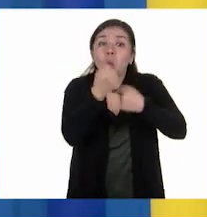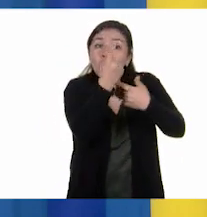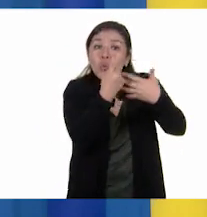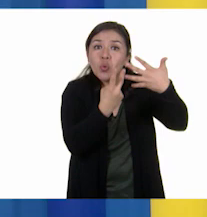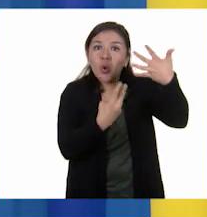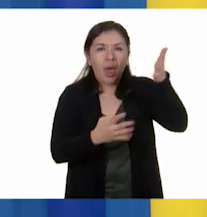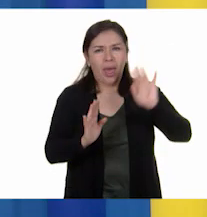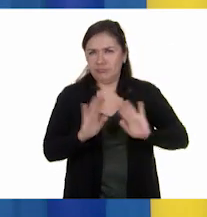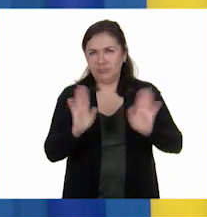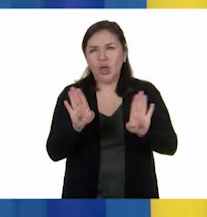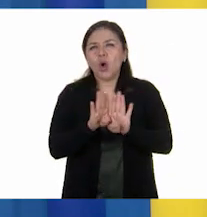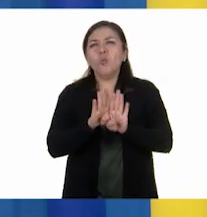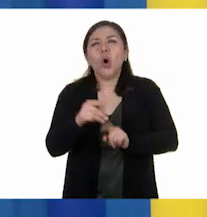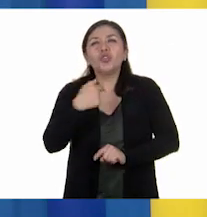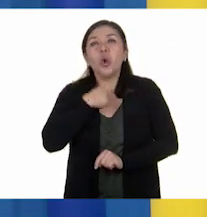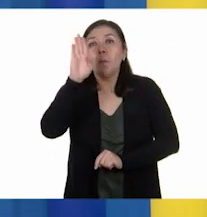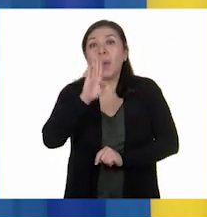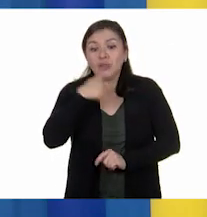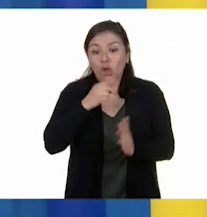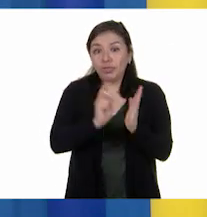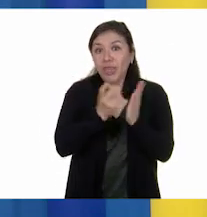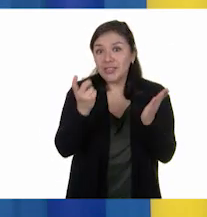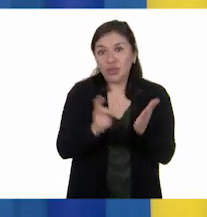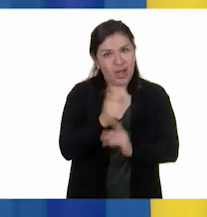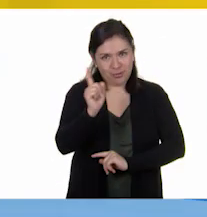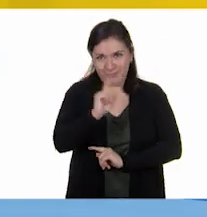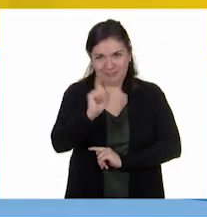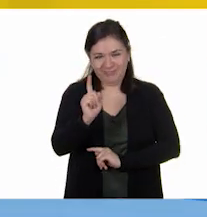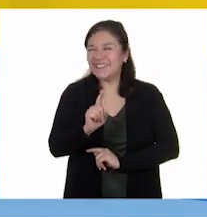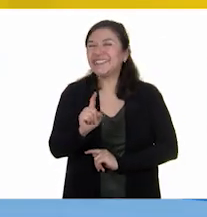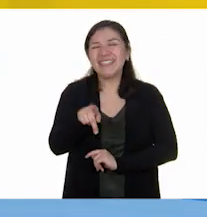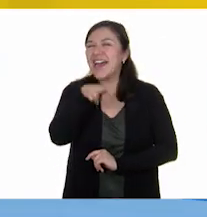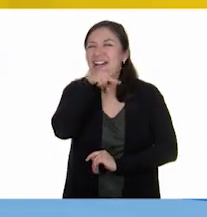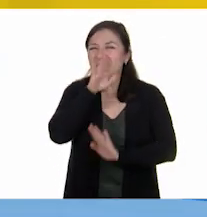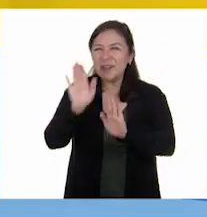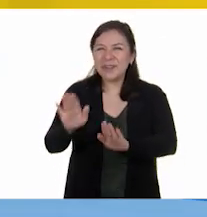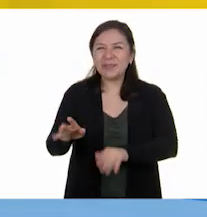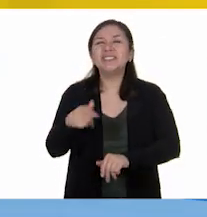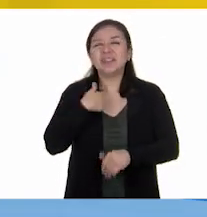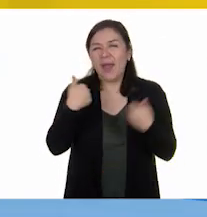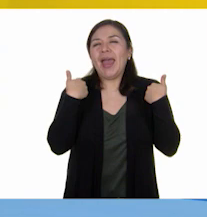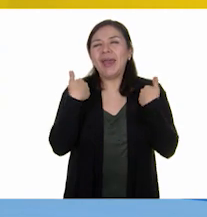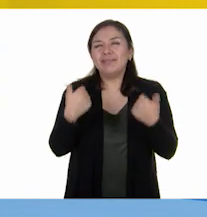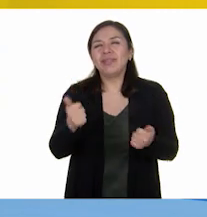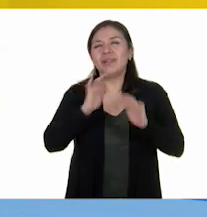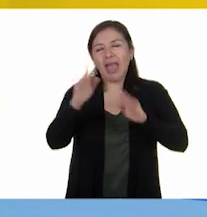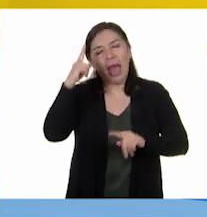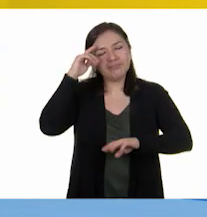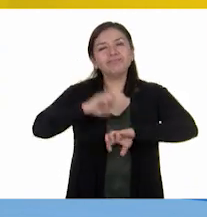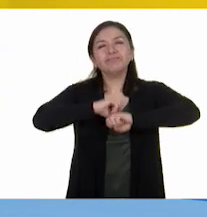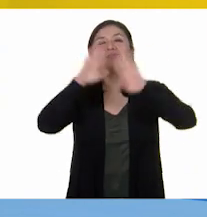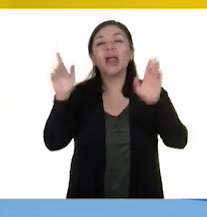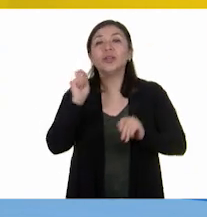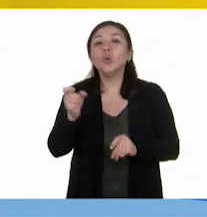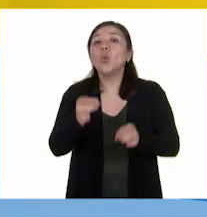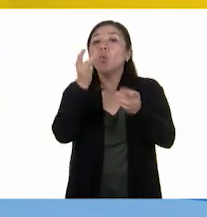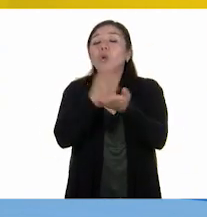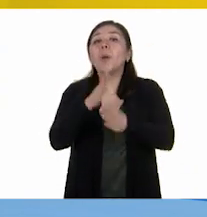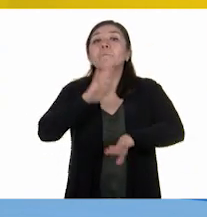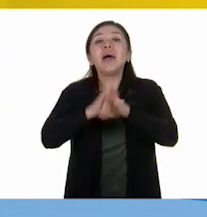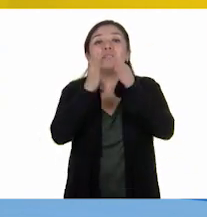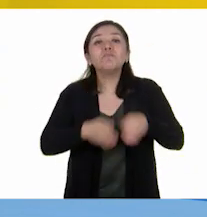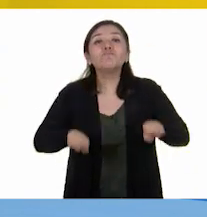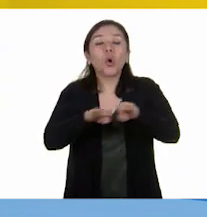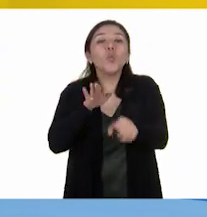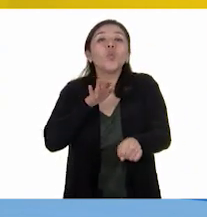características, como si yo misma fuera un diccionario. No te preocupes, María. Ya quedamos claros en que solamente son las más